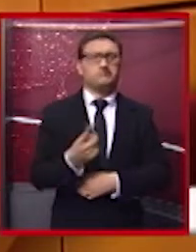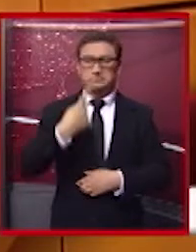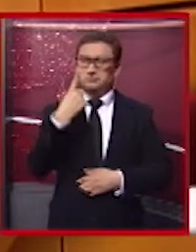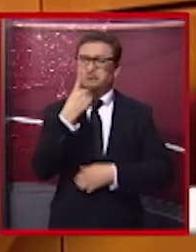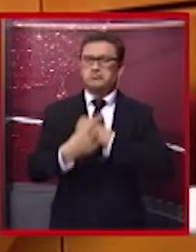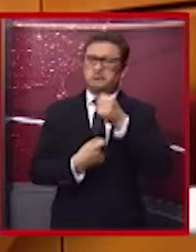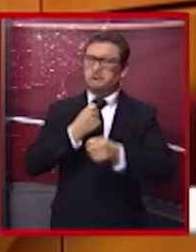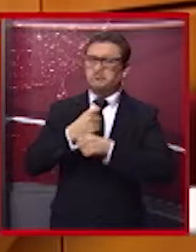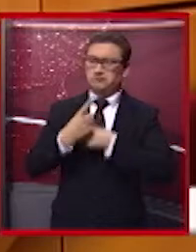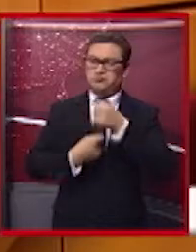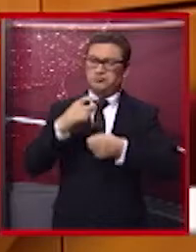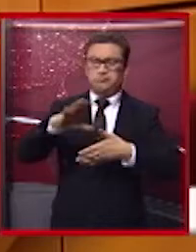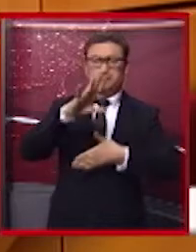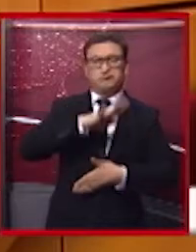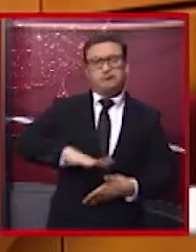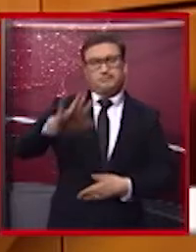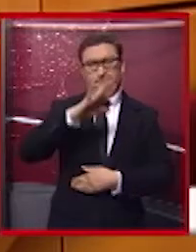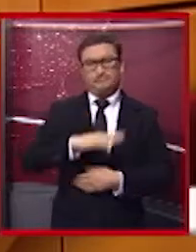región.